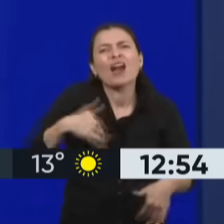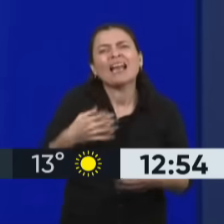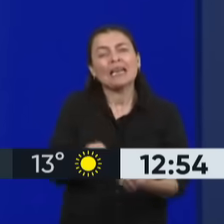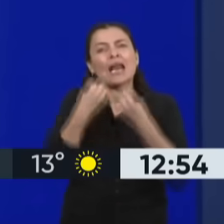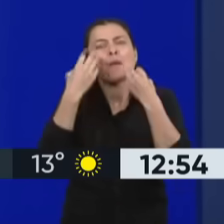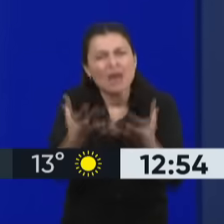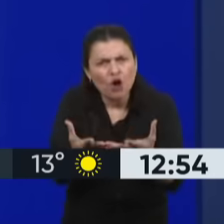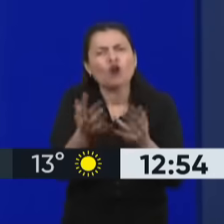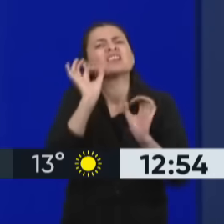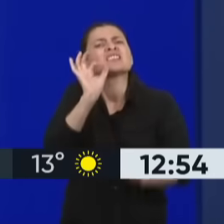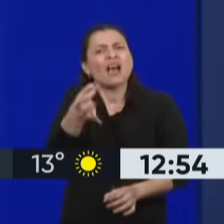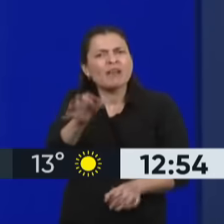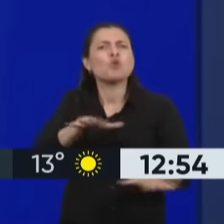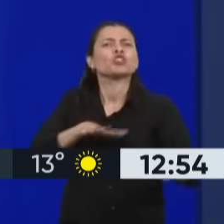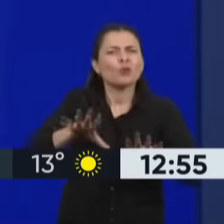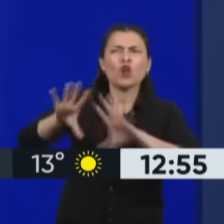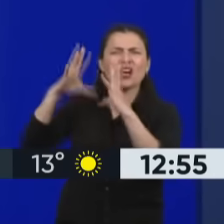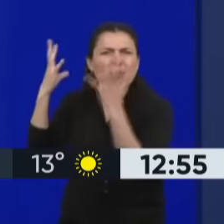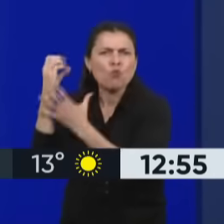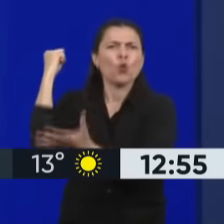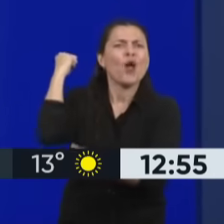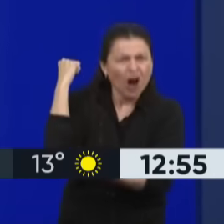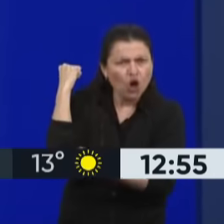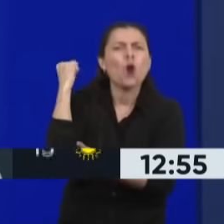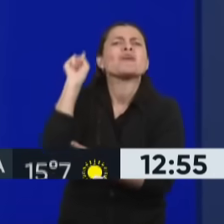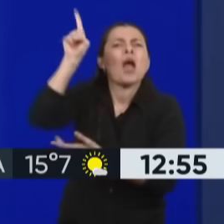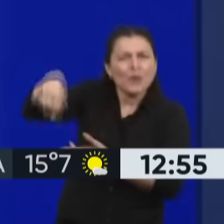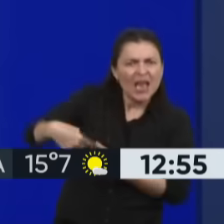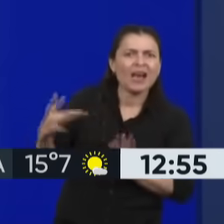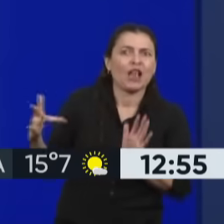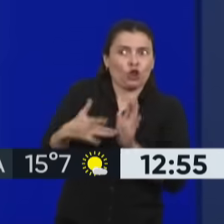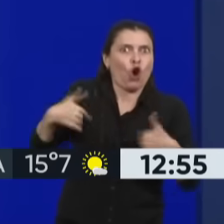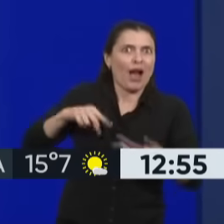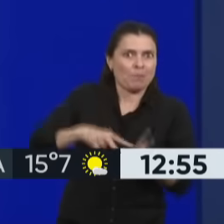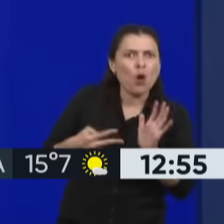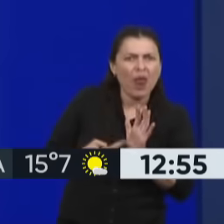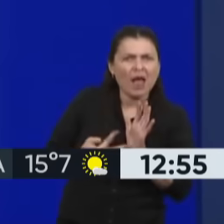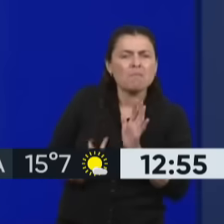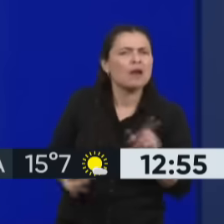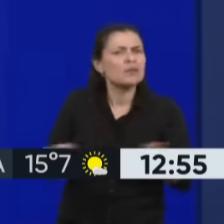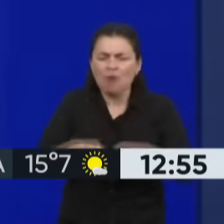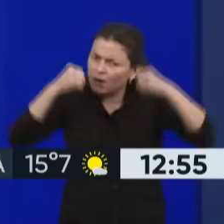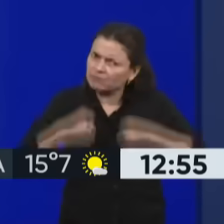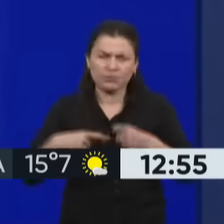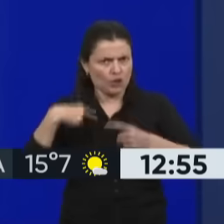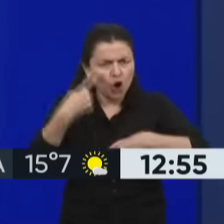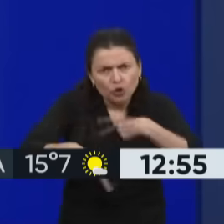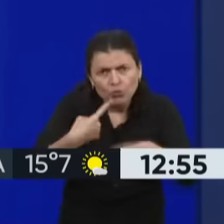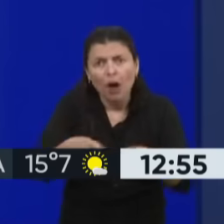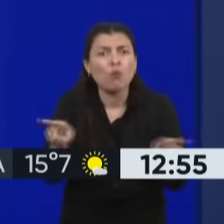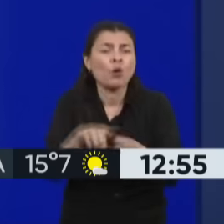cualquier turbulencia global que pudiera existir. Y vaya que han existido turbulencias globales en los últimos 12